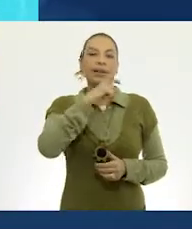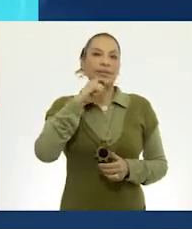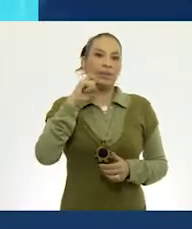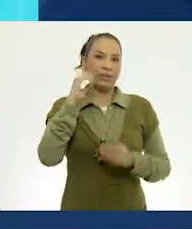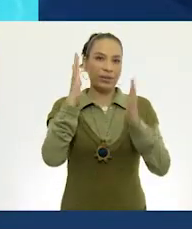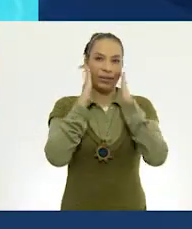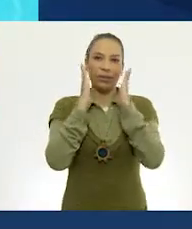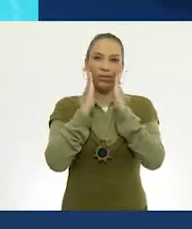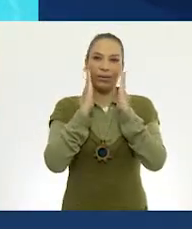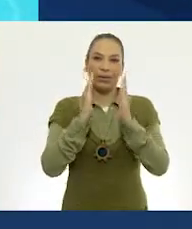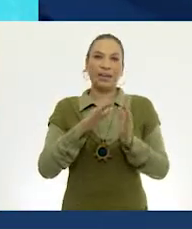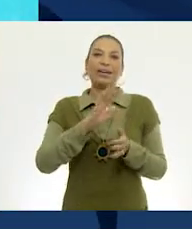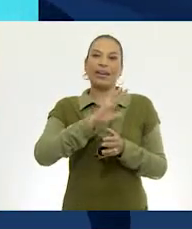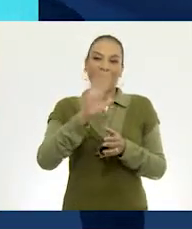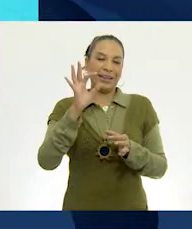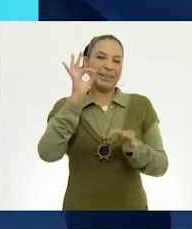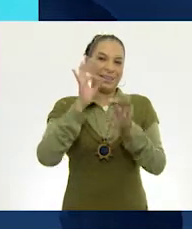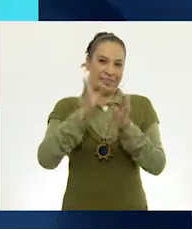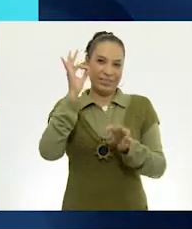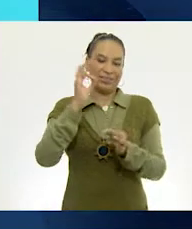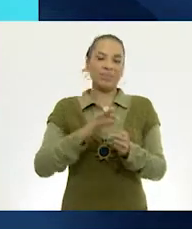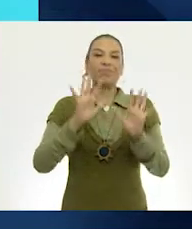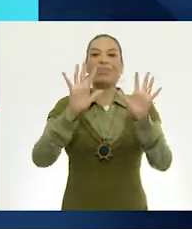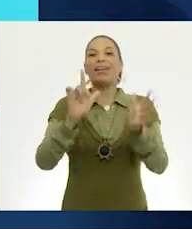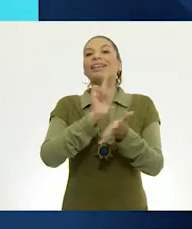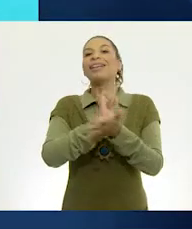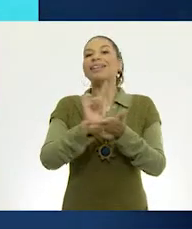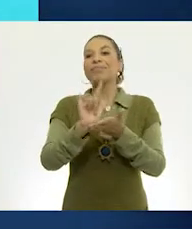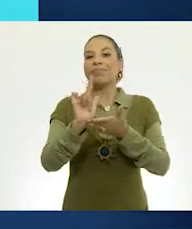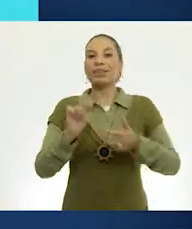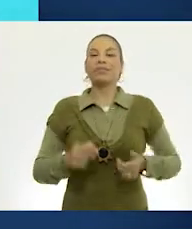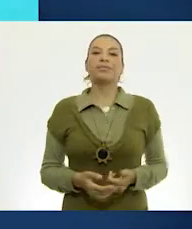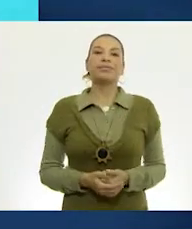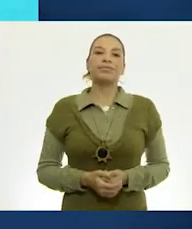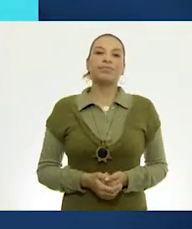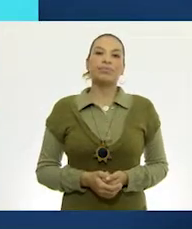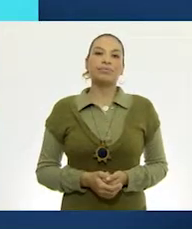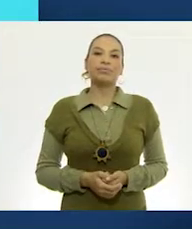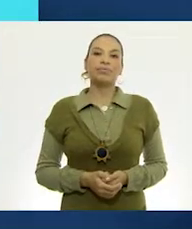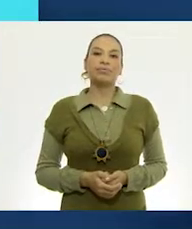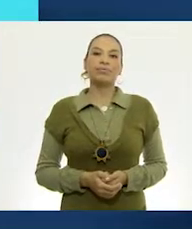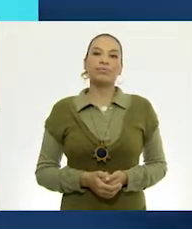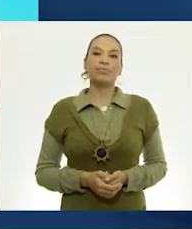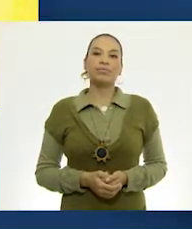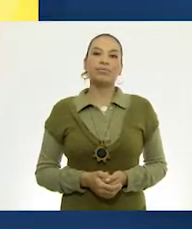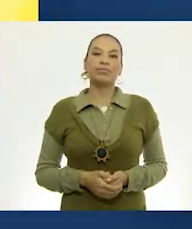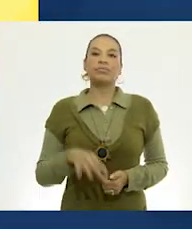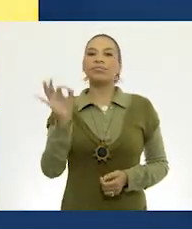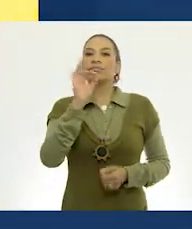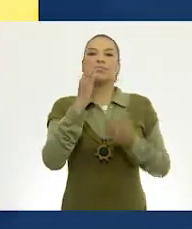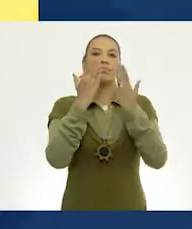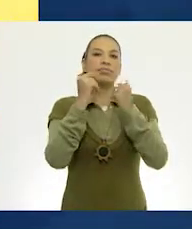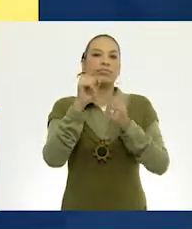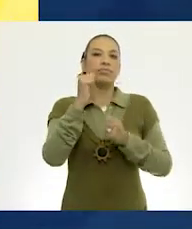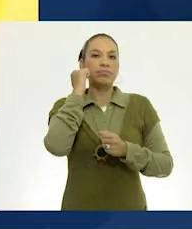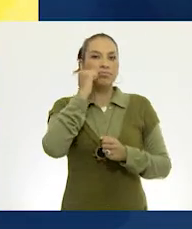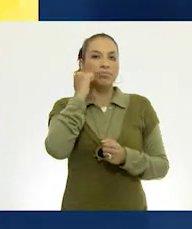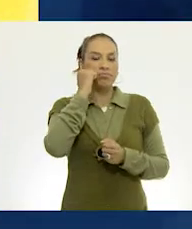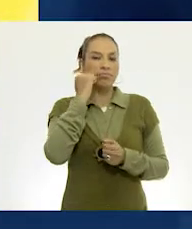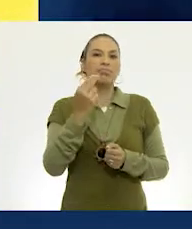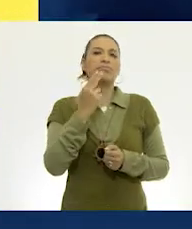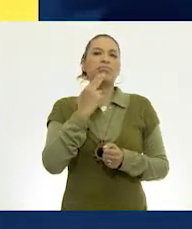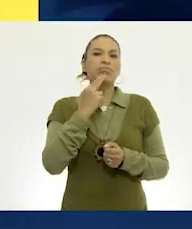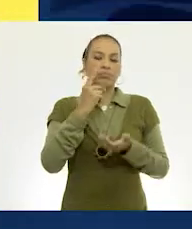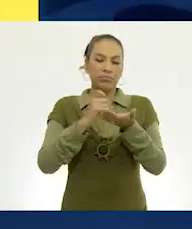Sécalas con una toalla. ¡Y listo! ¡Tus manos están limpias! Si no tienes agua y jabón,